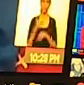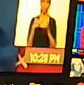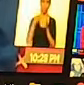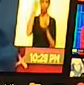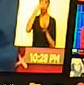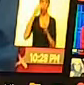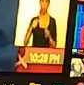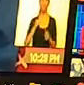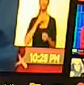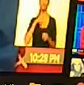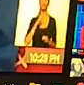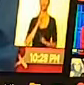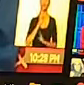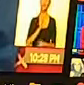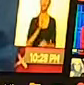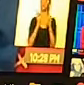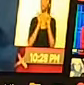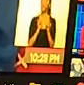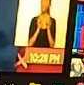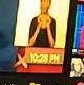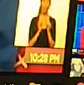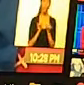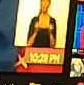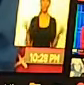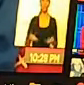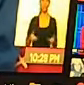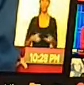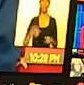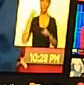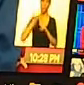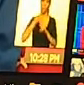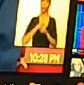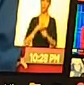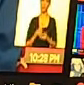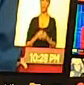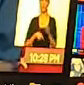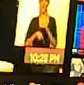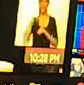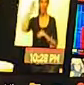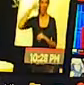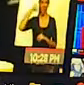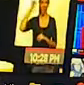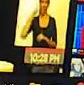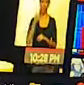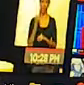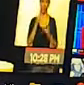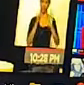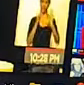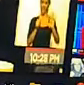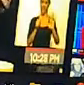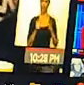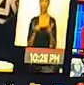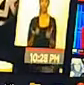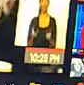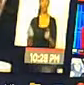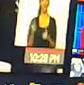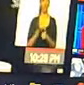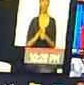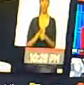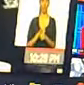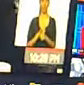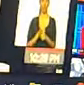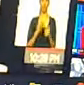nuestra respuesta seguirá siendo resistencia y combate. Vamos al video número 6 y es que encontraron